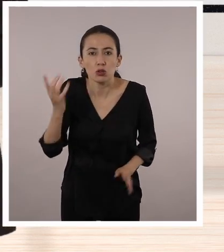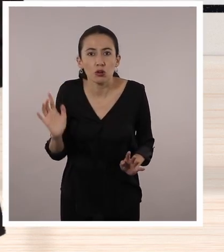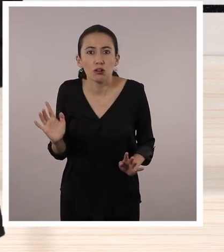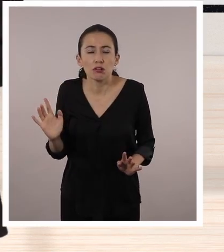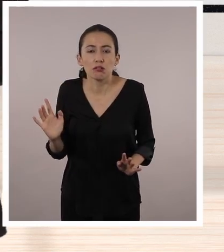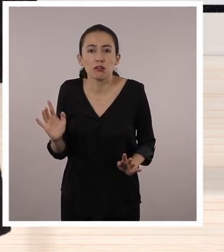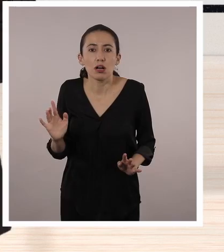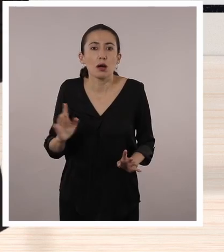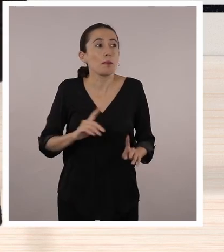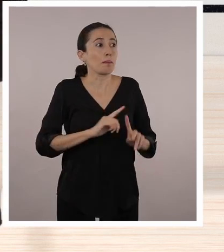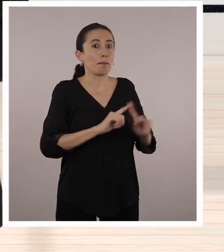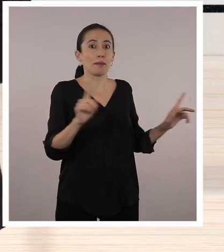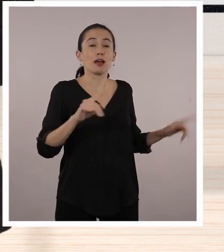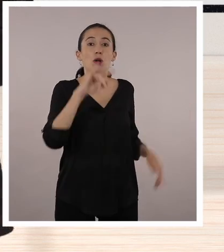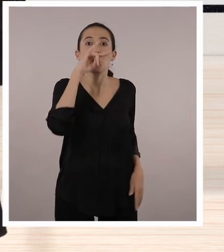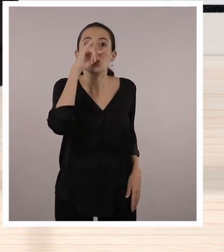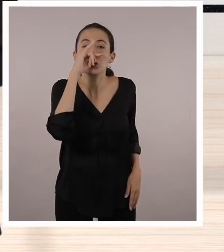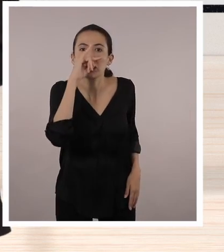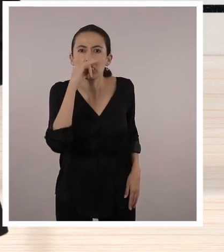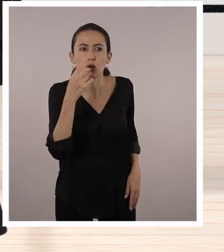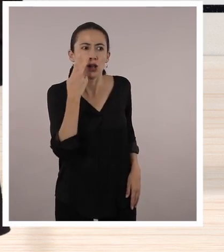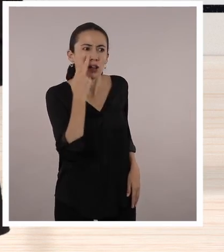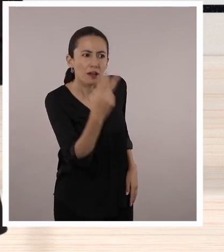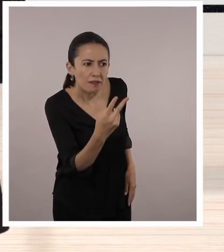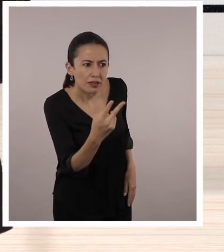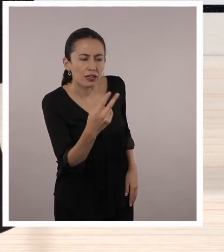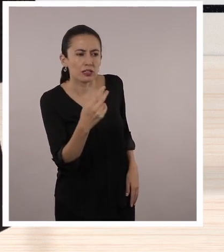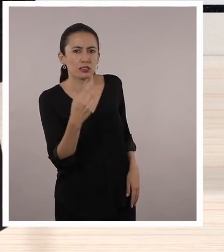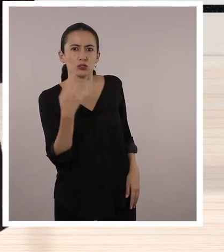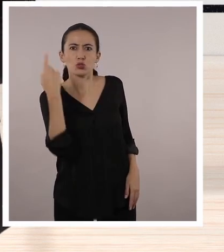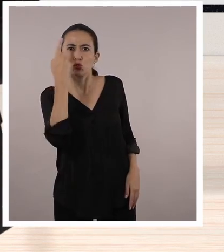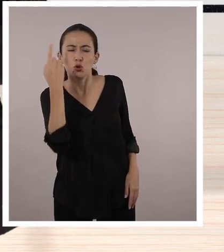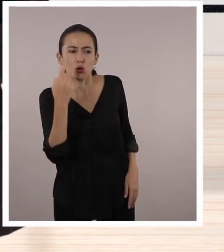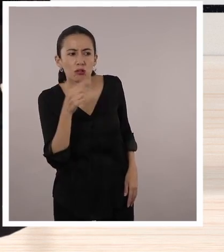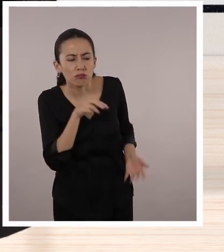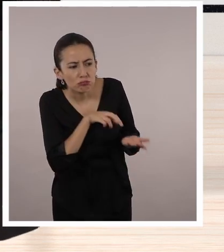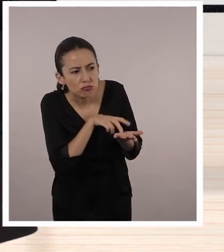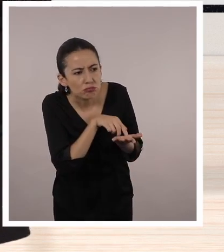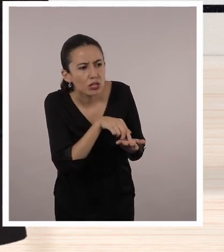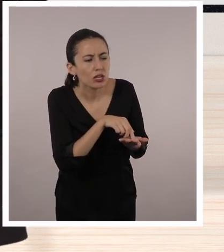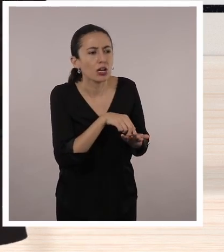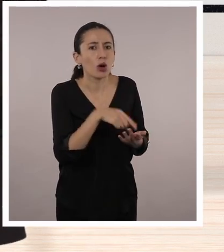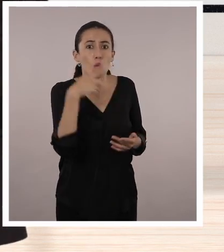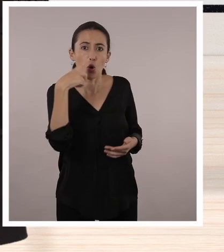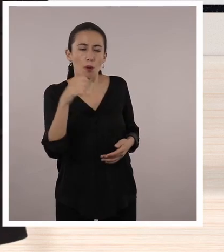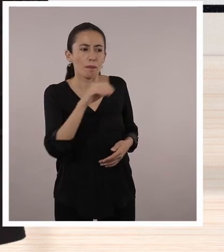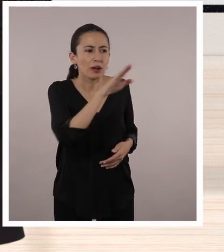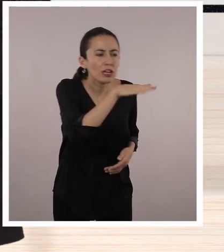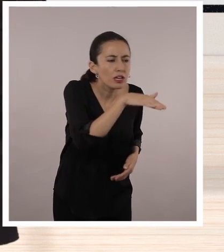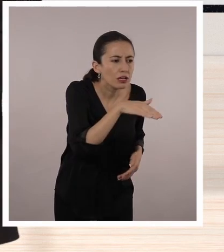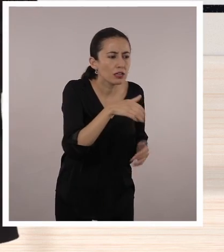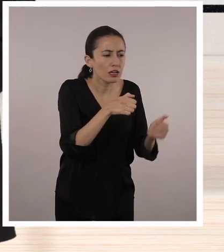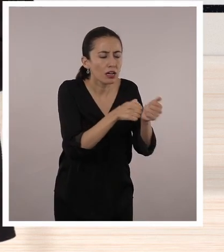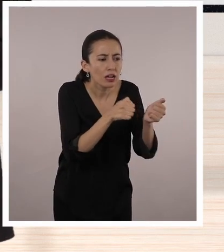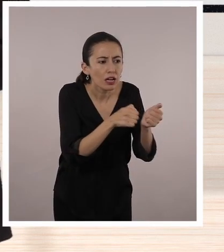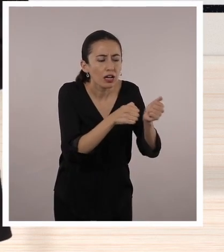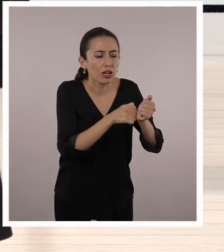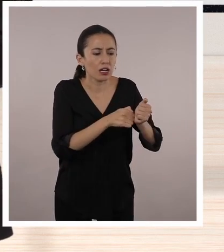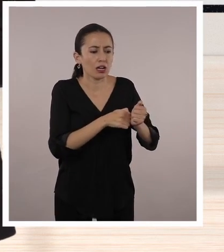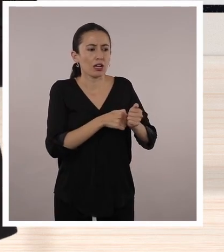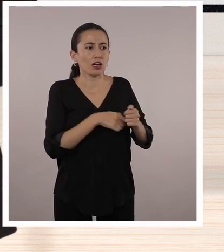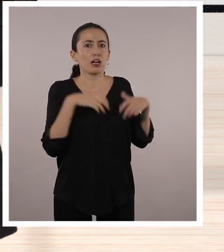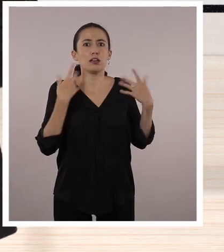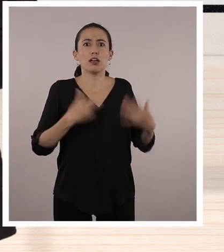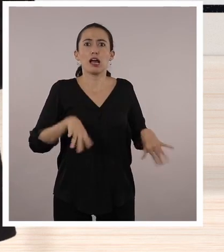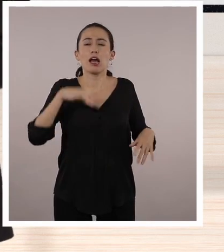solo. Exactamente. Un buen hombre se acercó a este niño y lo intentó ayudar. Pero mientras se acercaba a